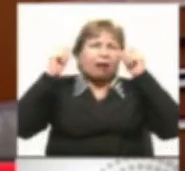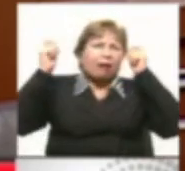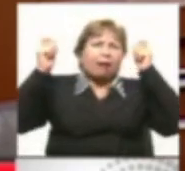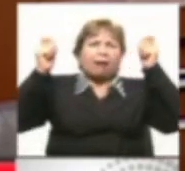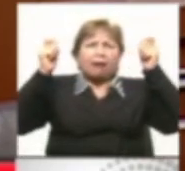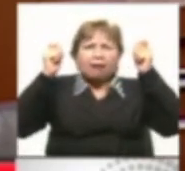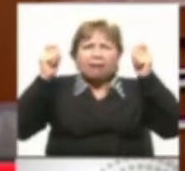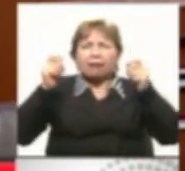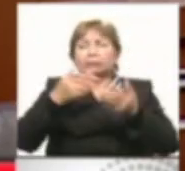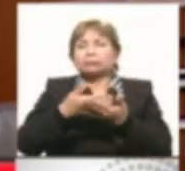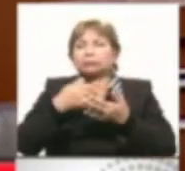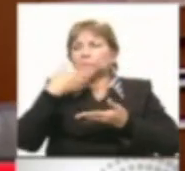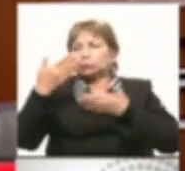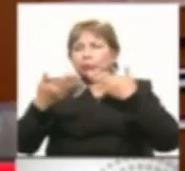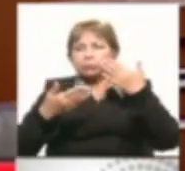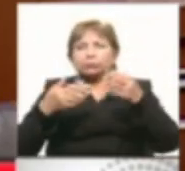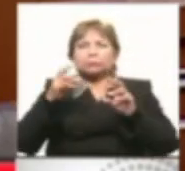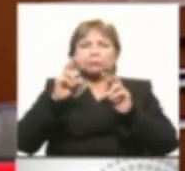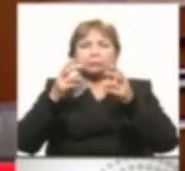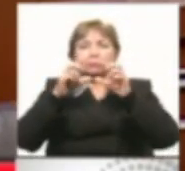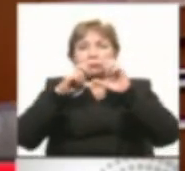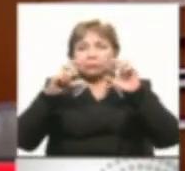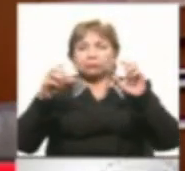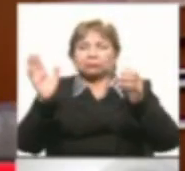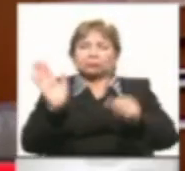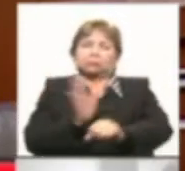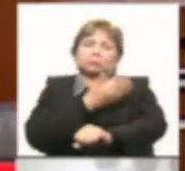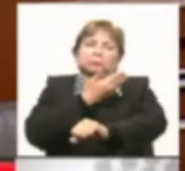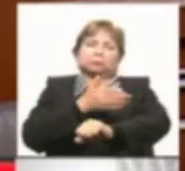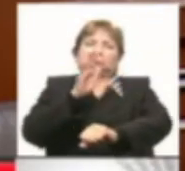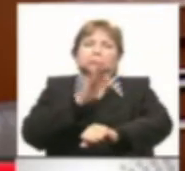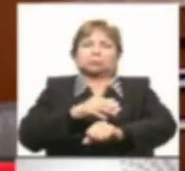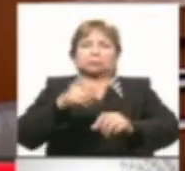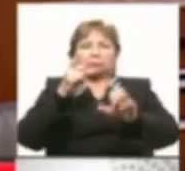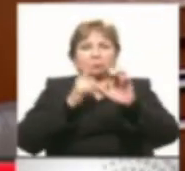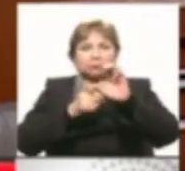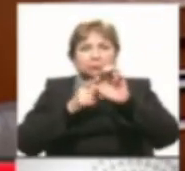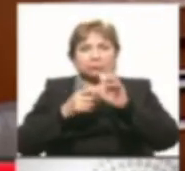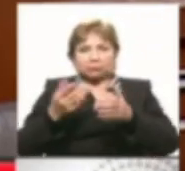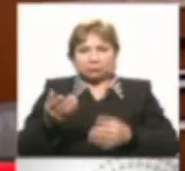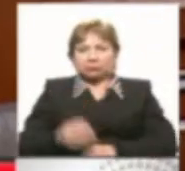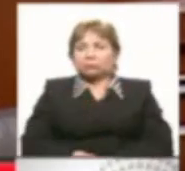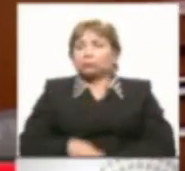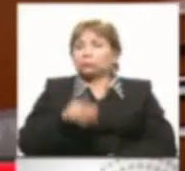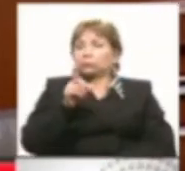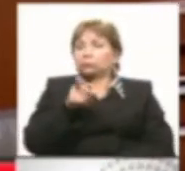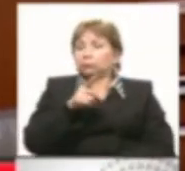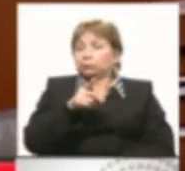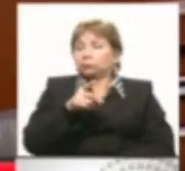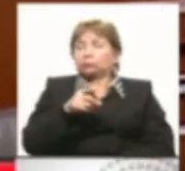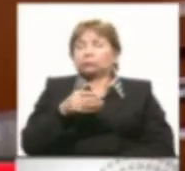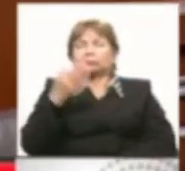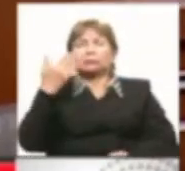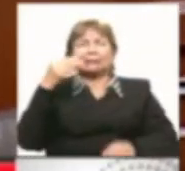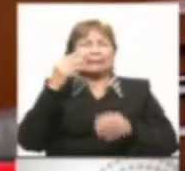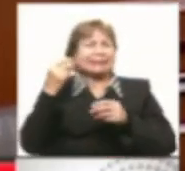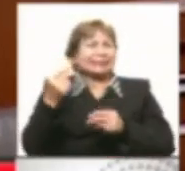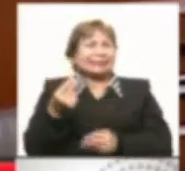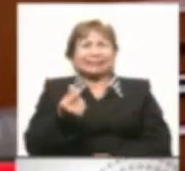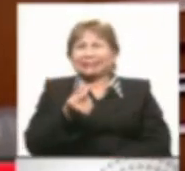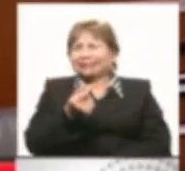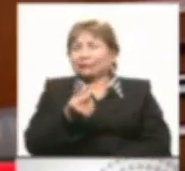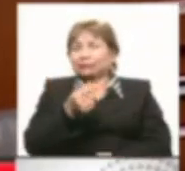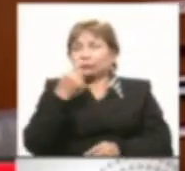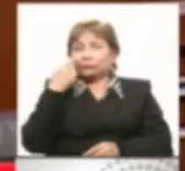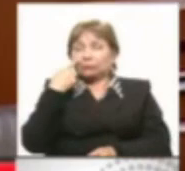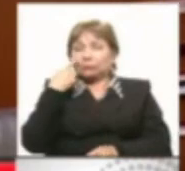arengas, recitar las consignas y cantar el himno senderista. Usted en tiempo récord